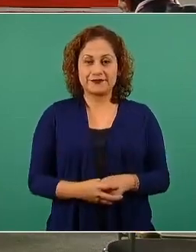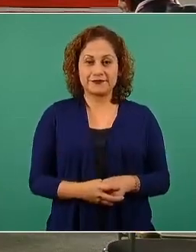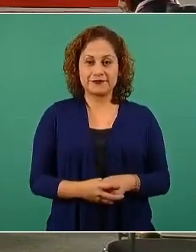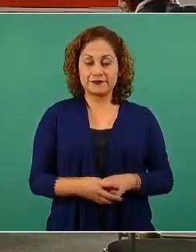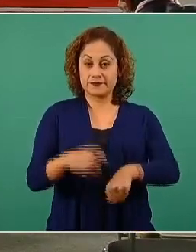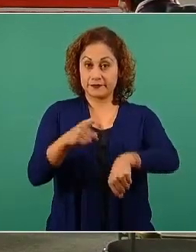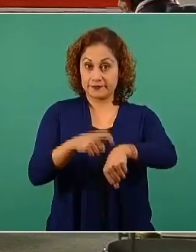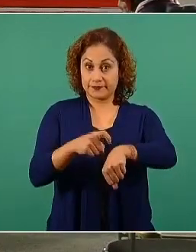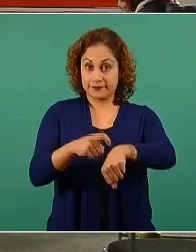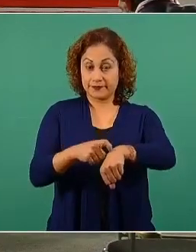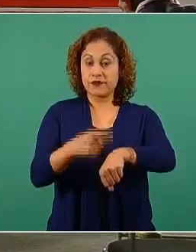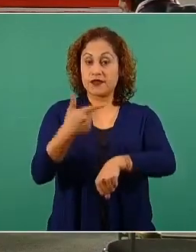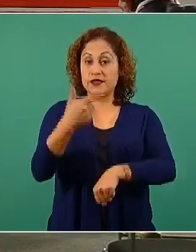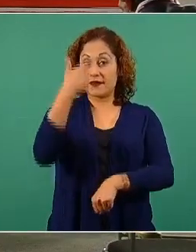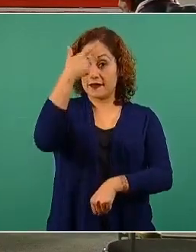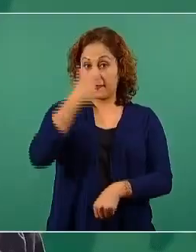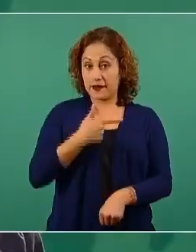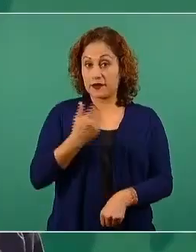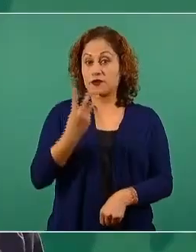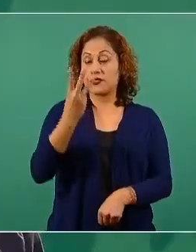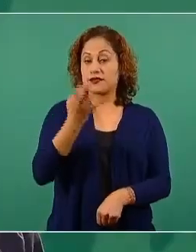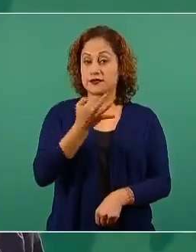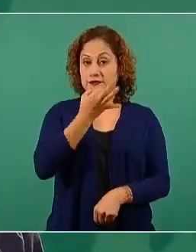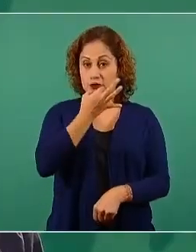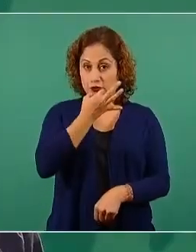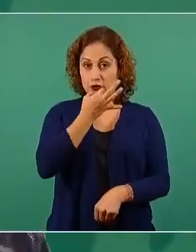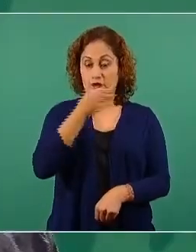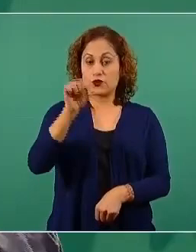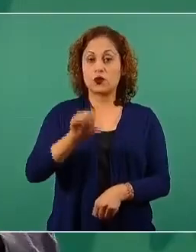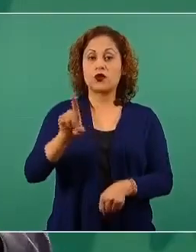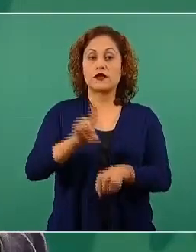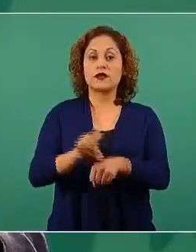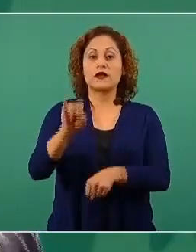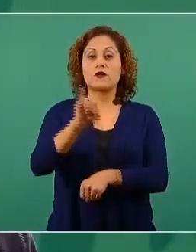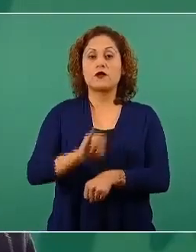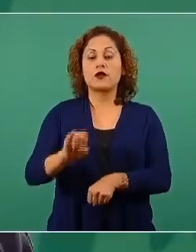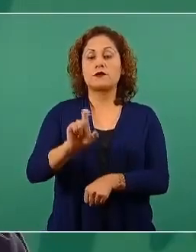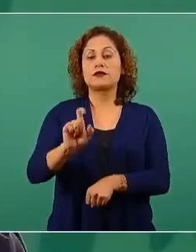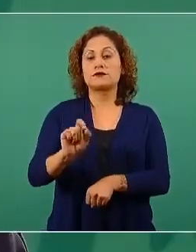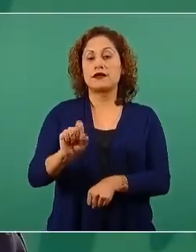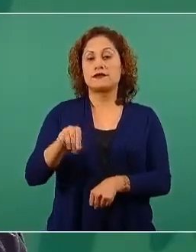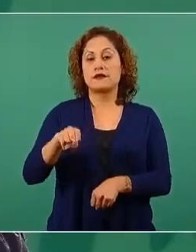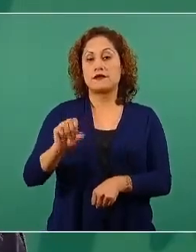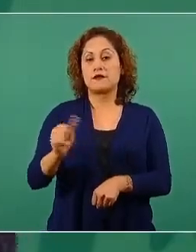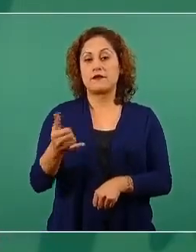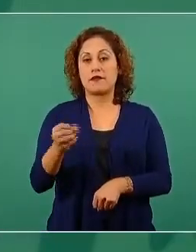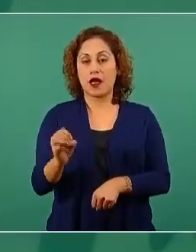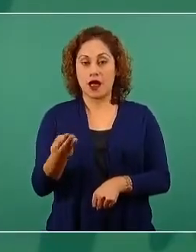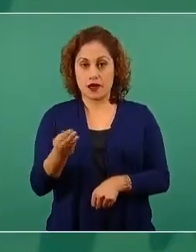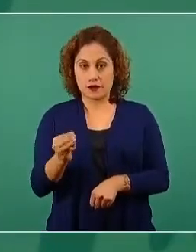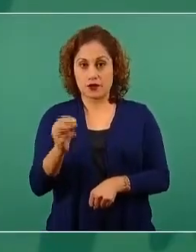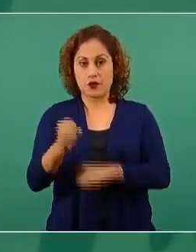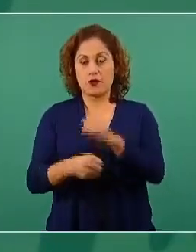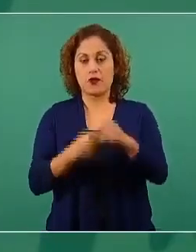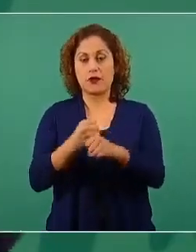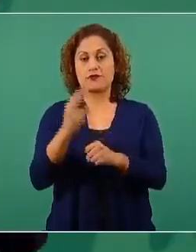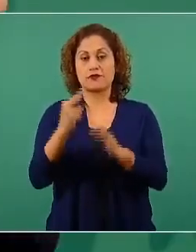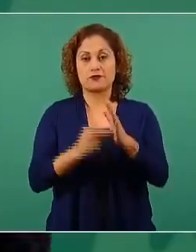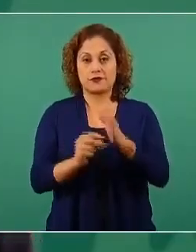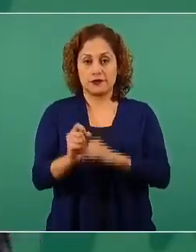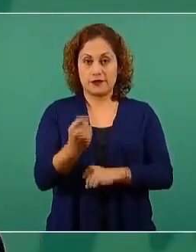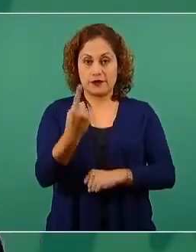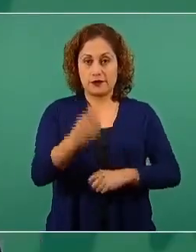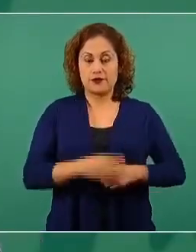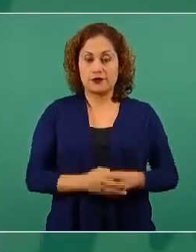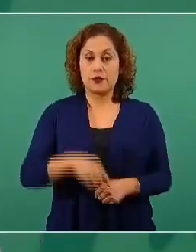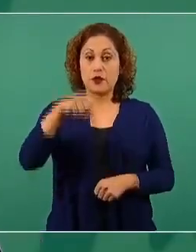Son las 19:03 del jueves 20 de mayo de 2021. Y aquí